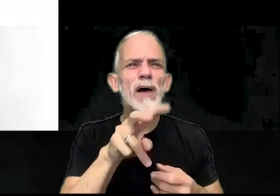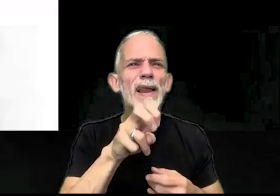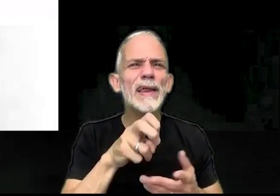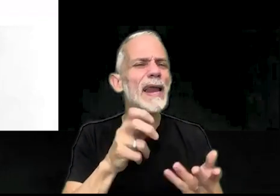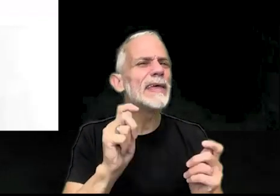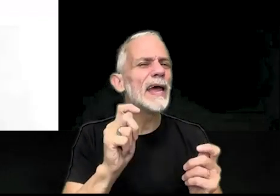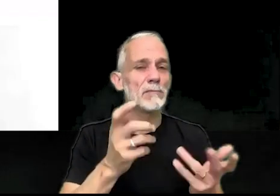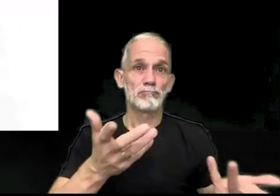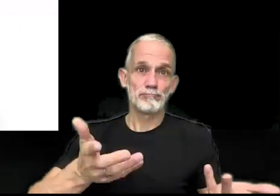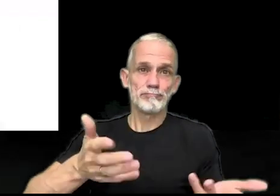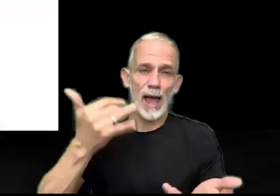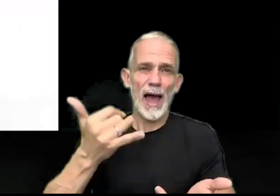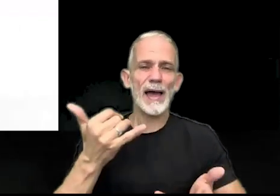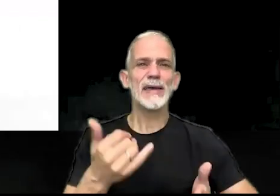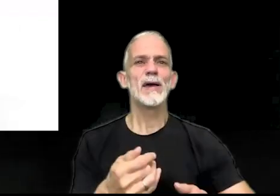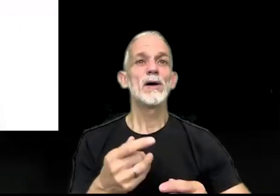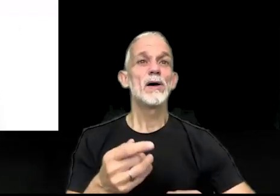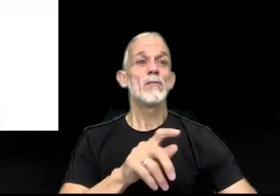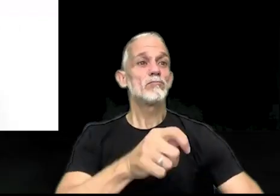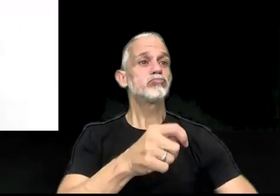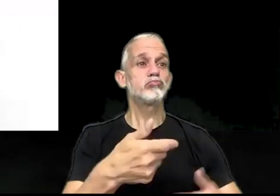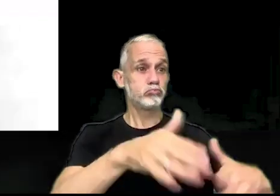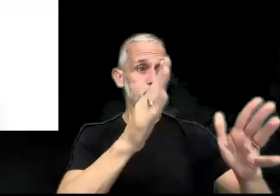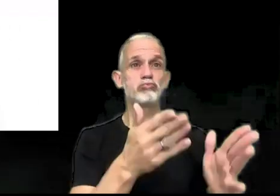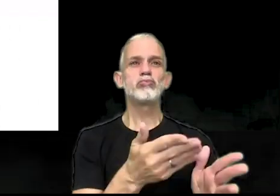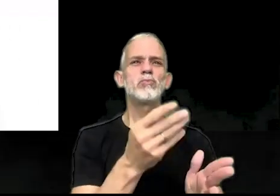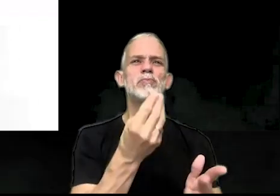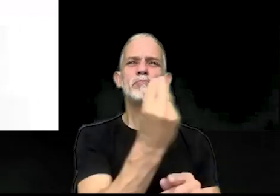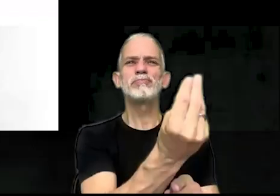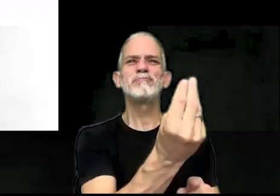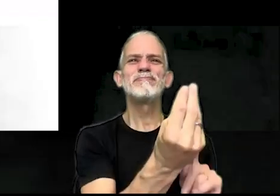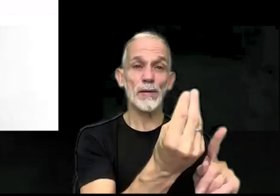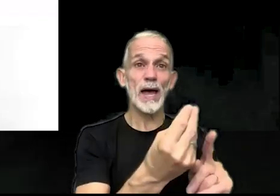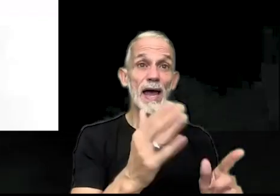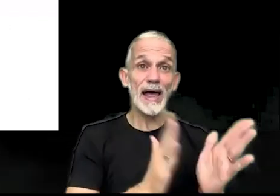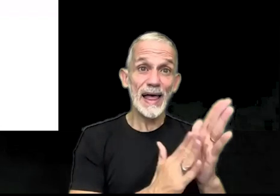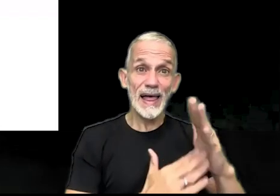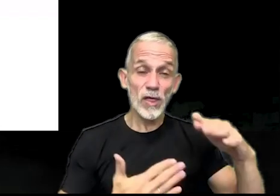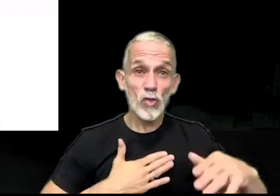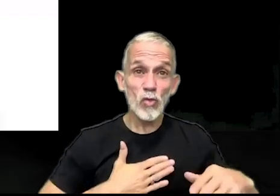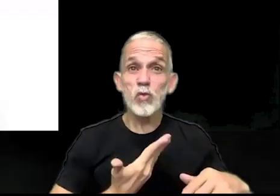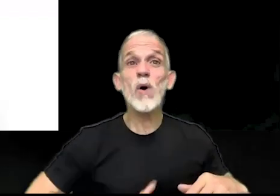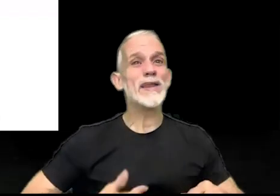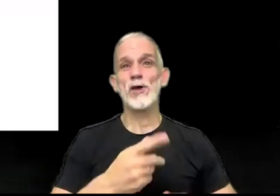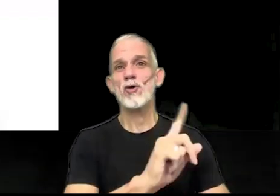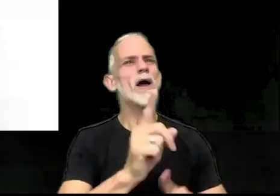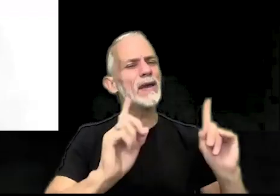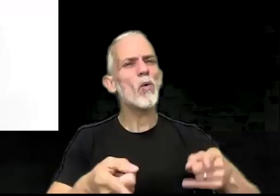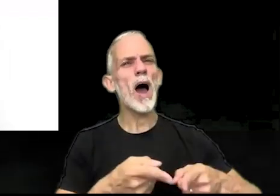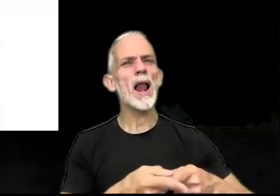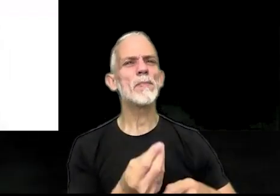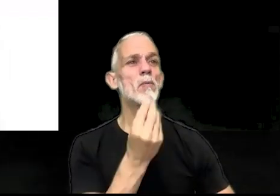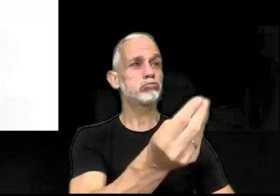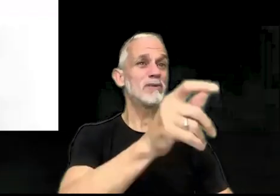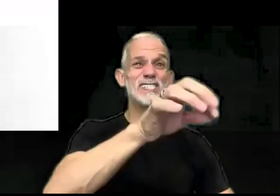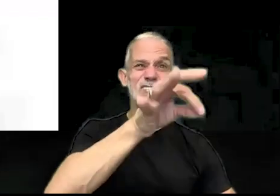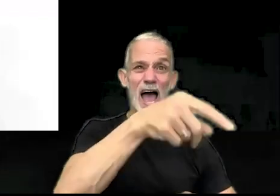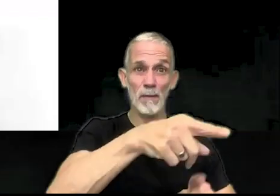locativo? Quien tenga la disponibilidad de ese inmueble, aunque no sea titular de dominio. Esto